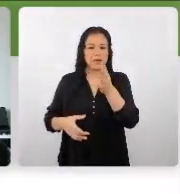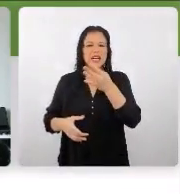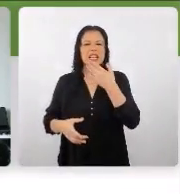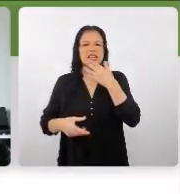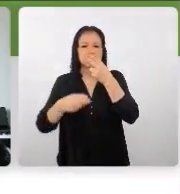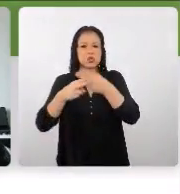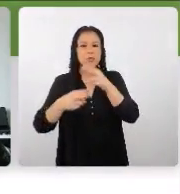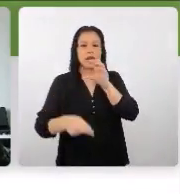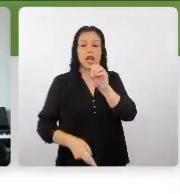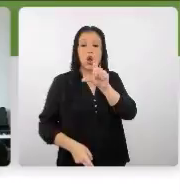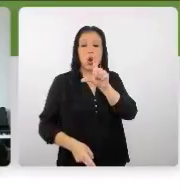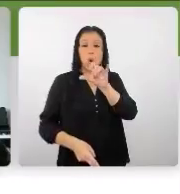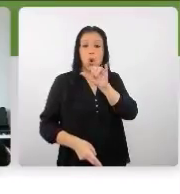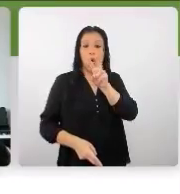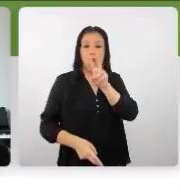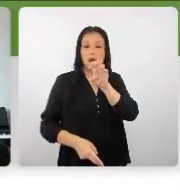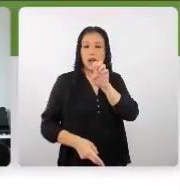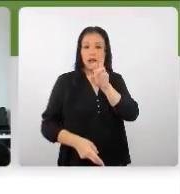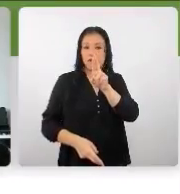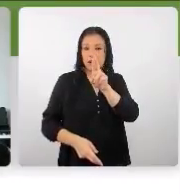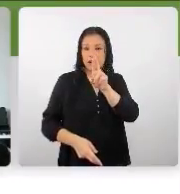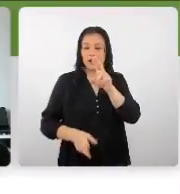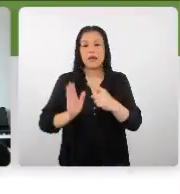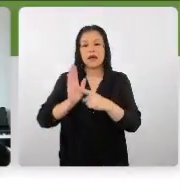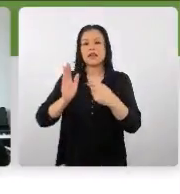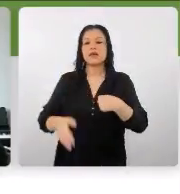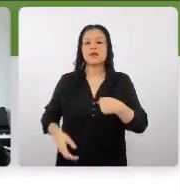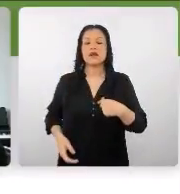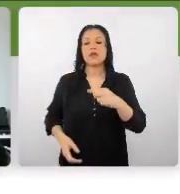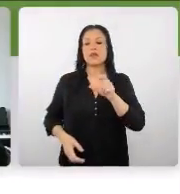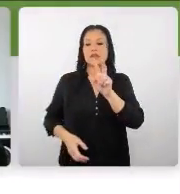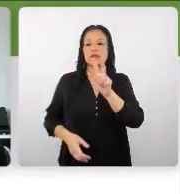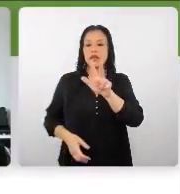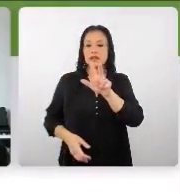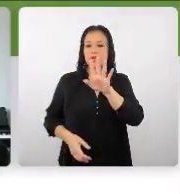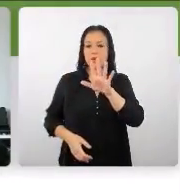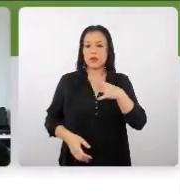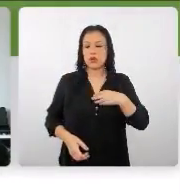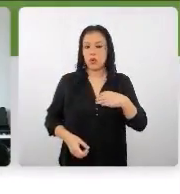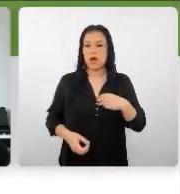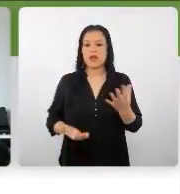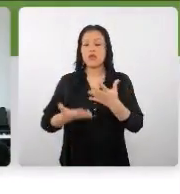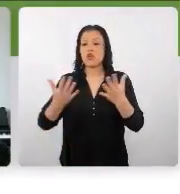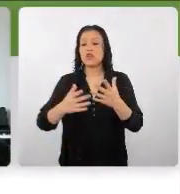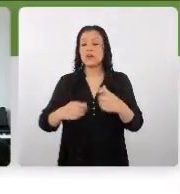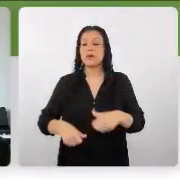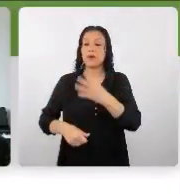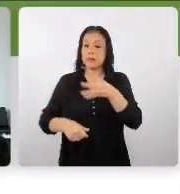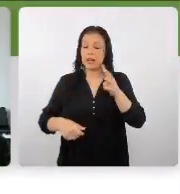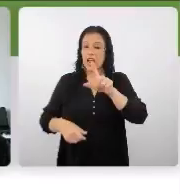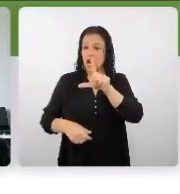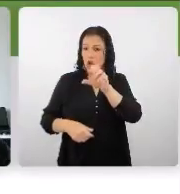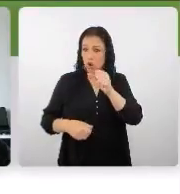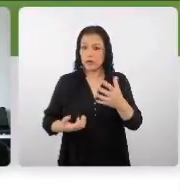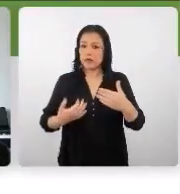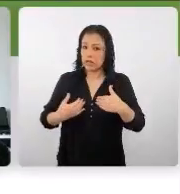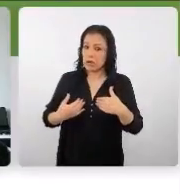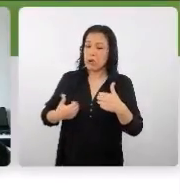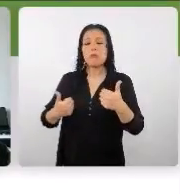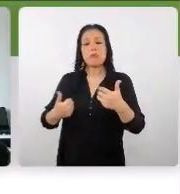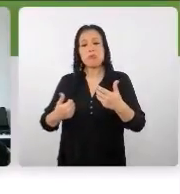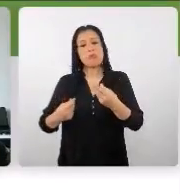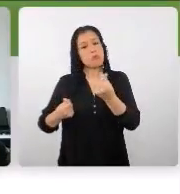Oliver. Y Oliver se presenta: tengo 34 años, vivo en Londres, la verdad tengo una situación